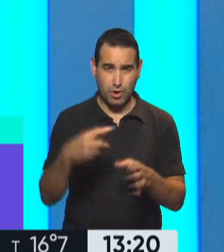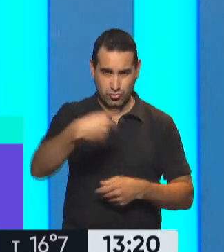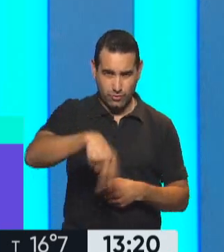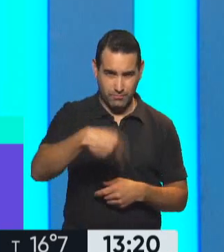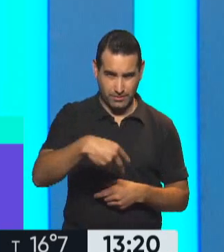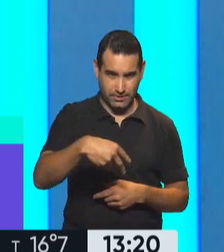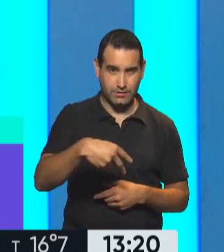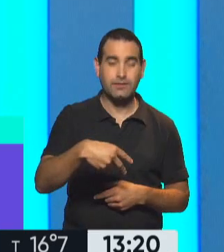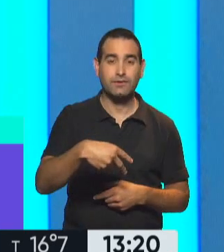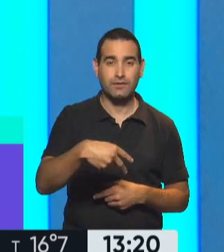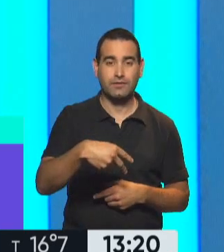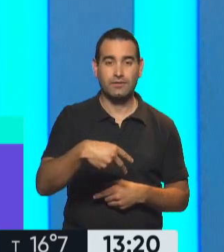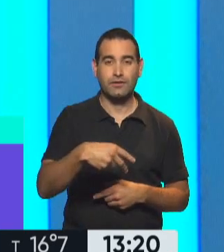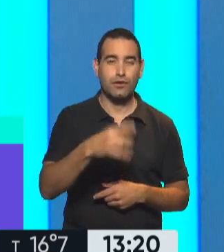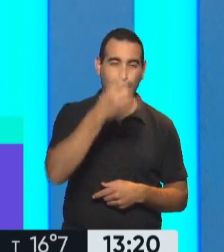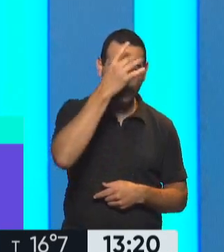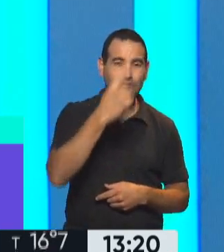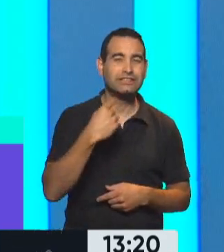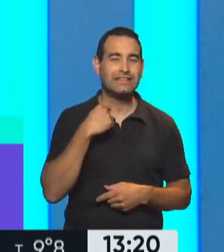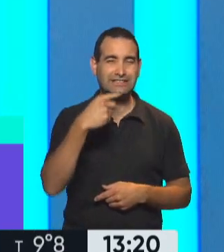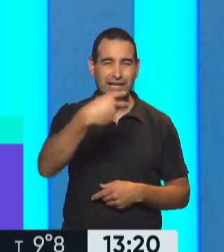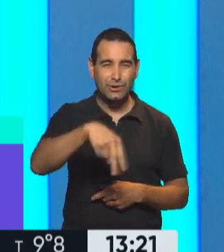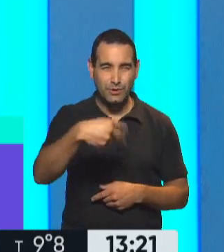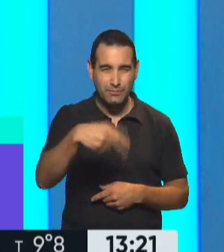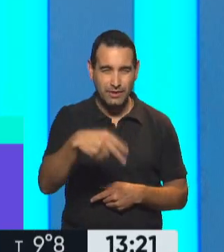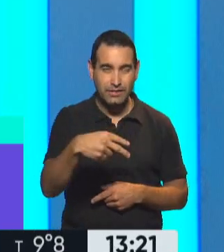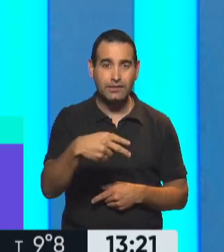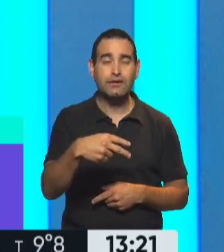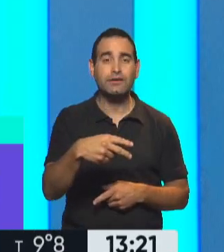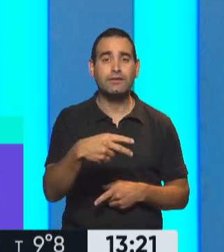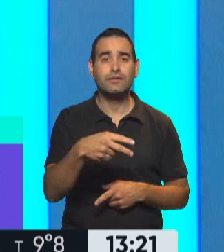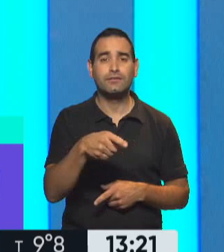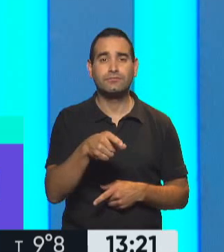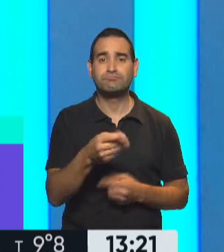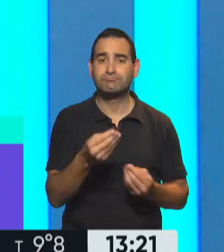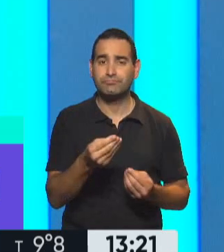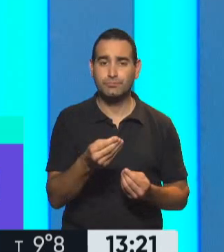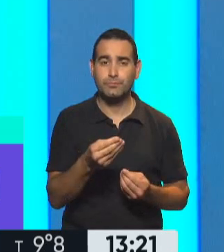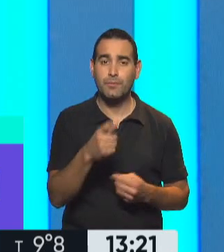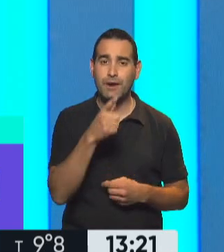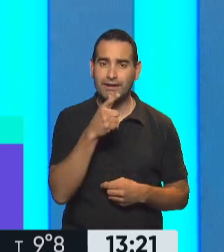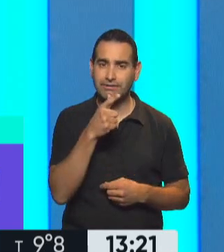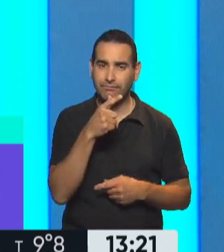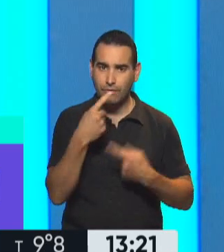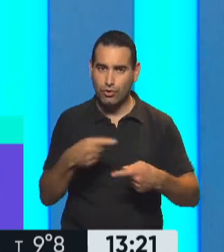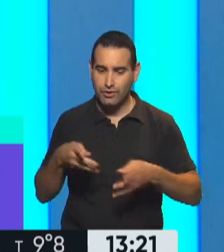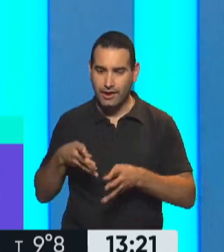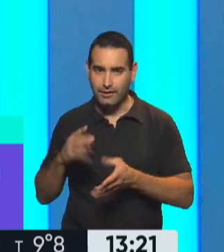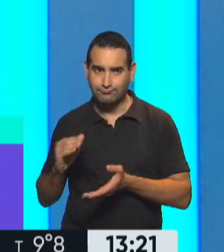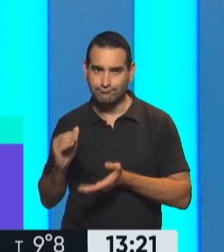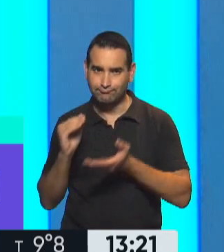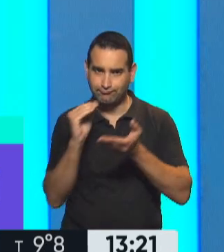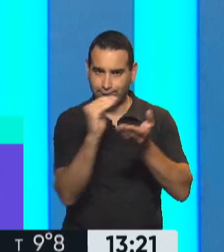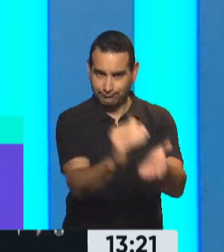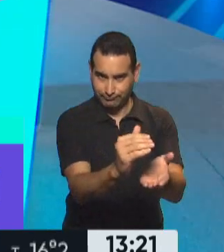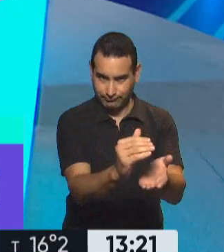noviembre. Entre el 12 y 13 de noviembre, después lo vamos a repasar, es cuando se habría enviado el cargamento con